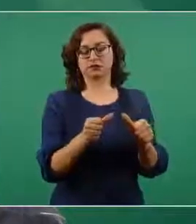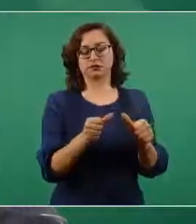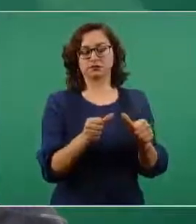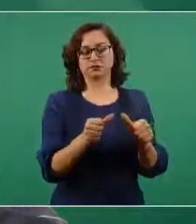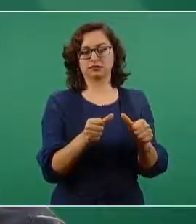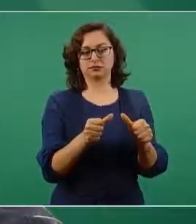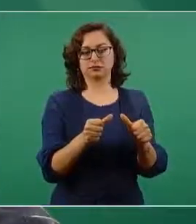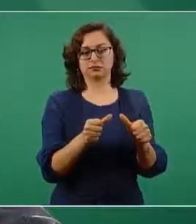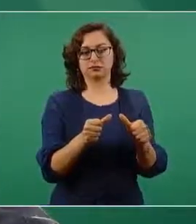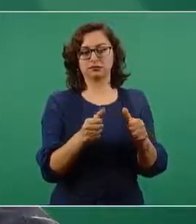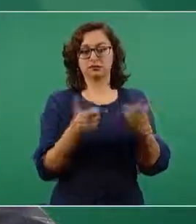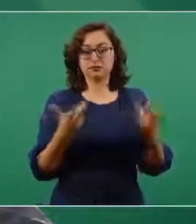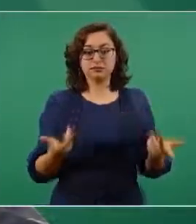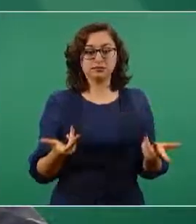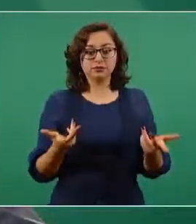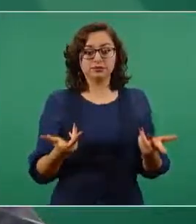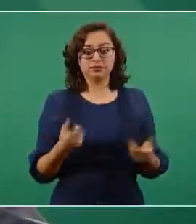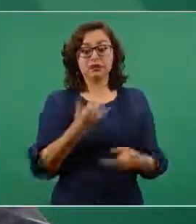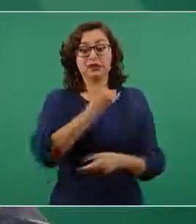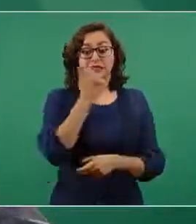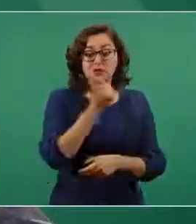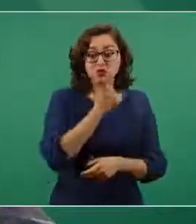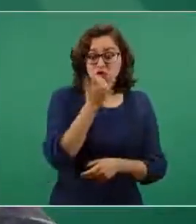esté él equivocado, no.